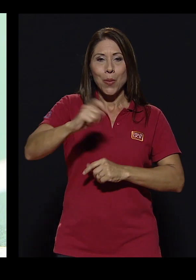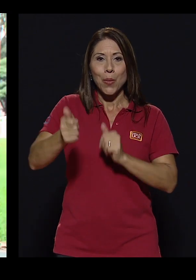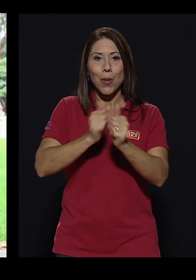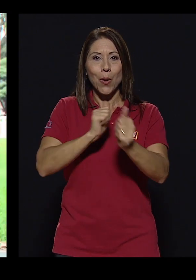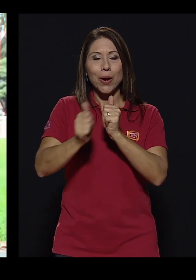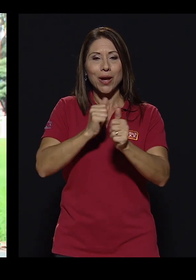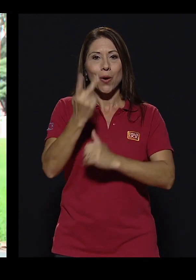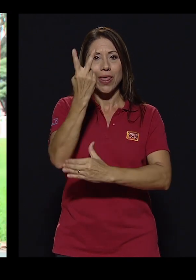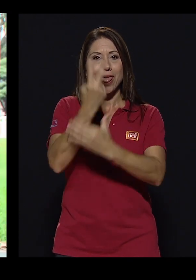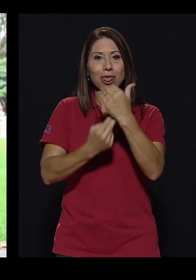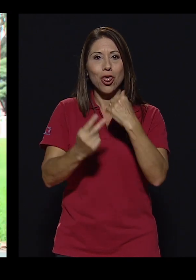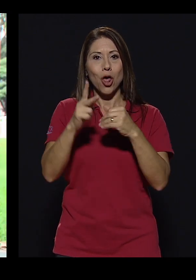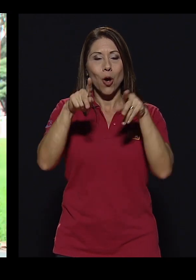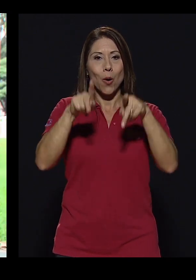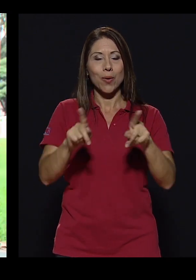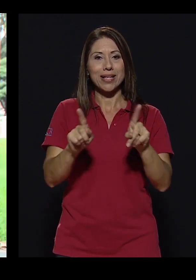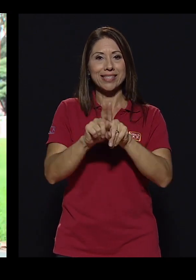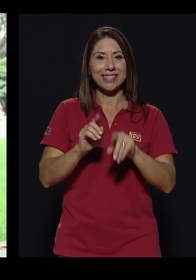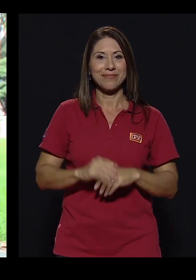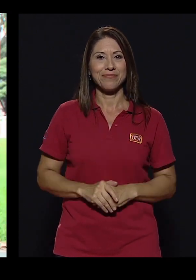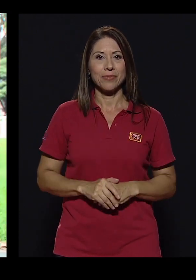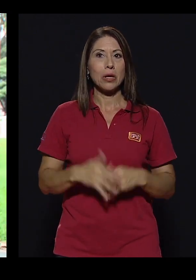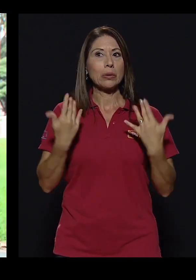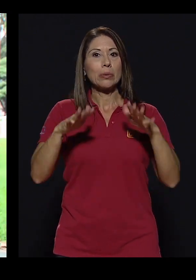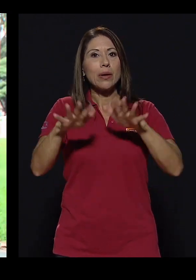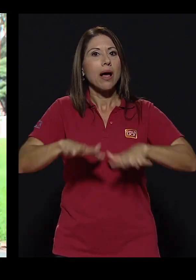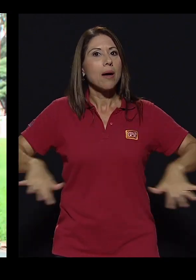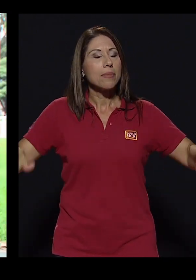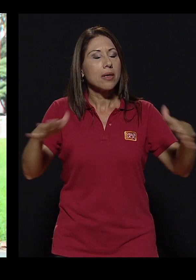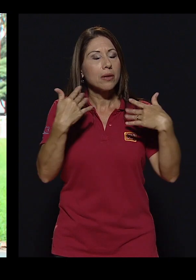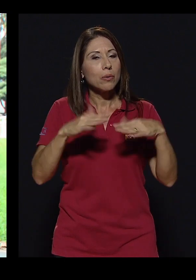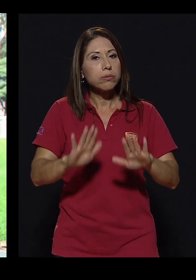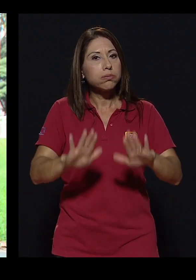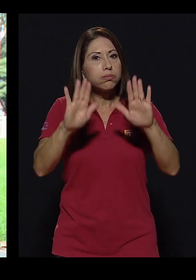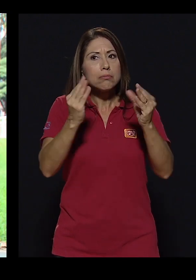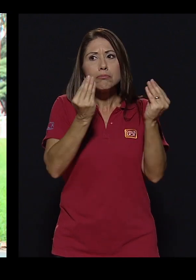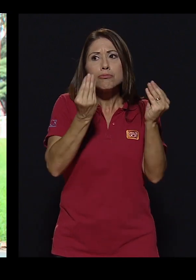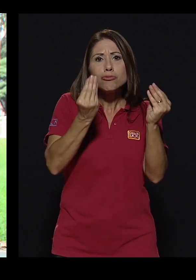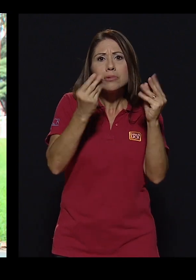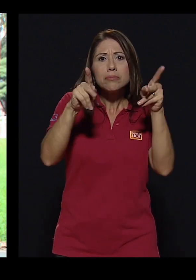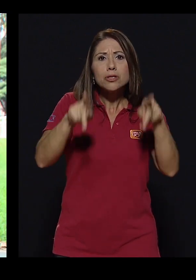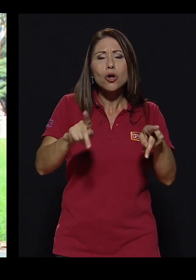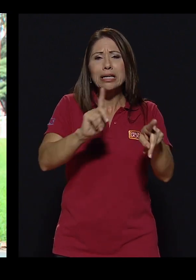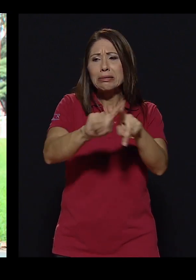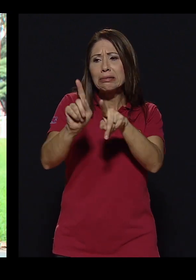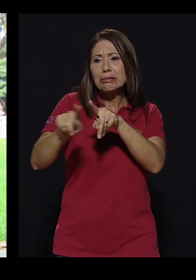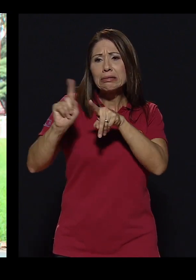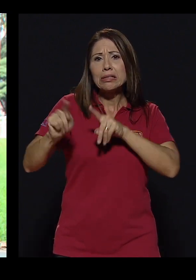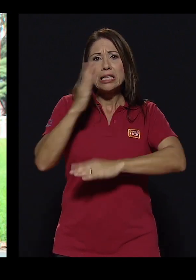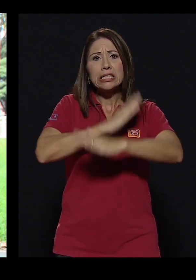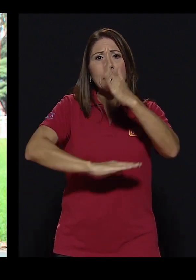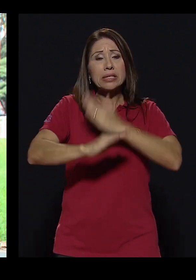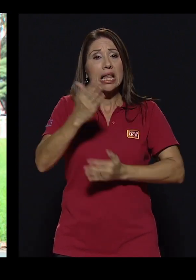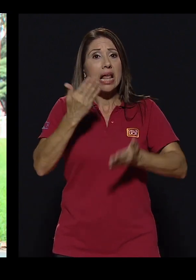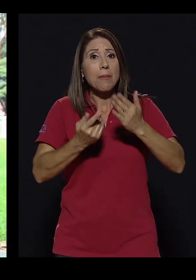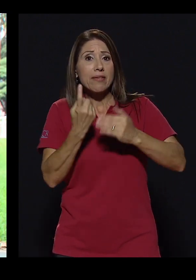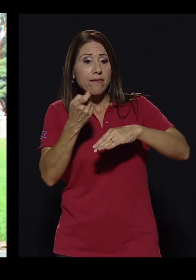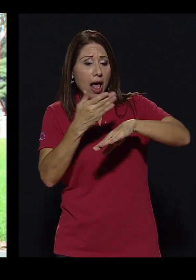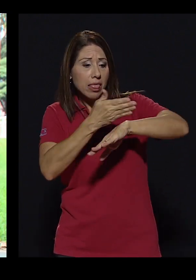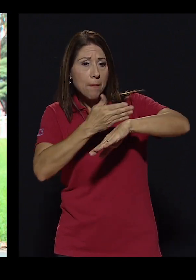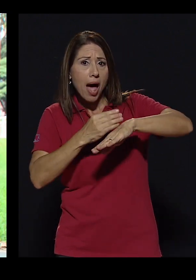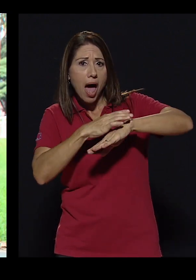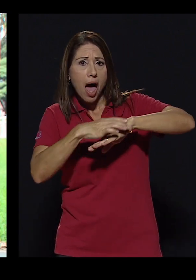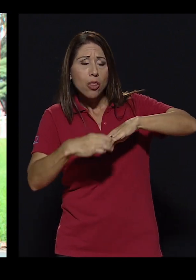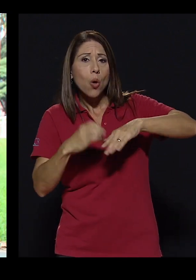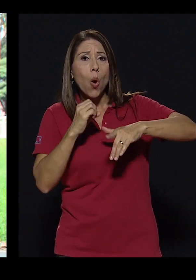el ambiente es increíble en un montón de personas con cualquier tipo de discapacidad ya sea sin una mano